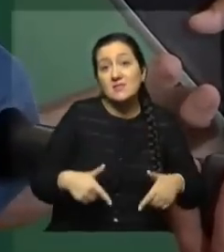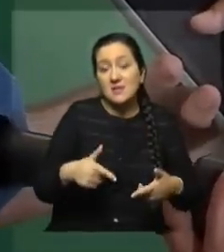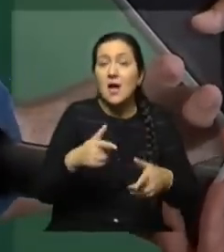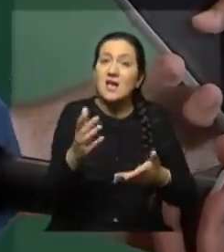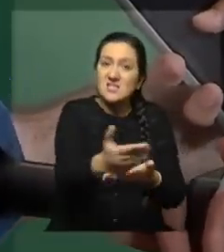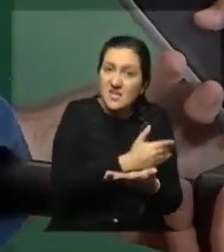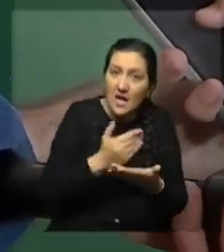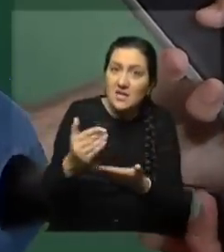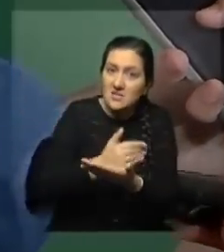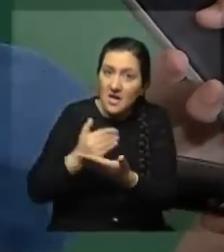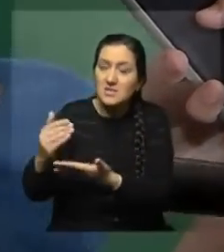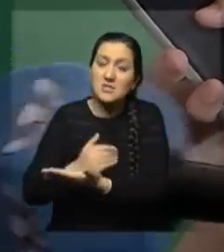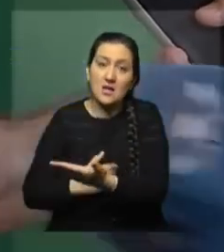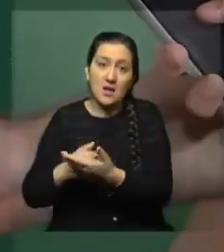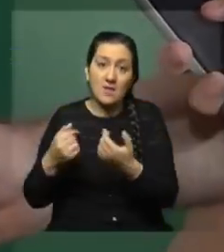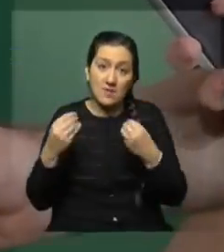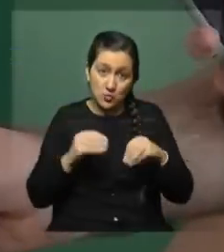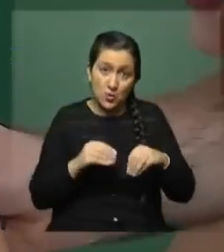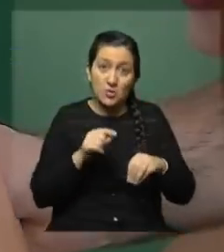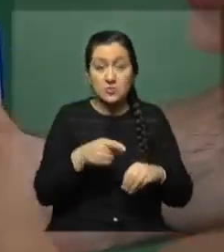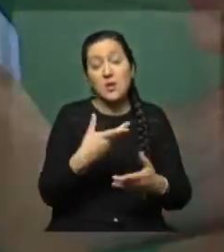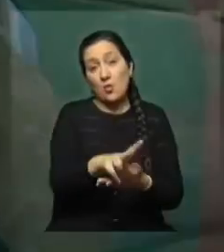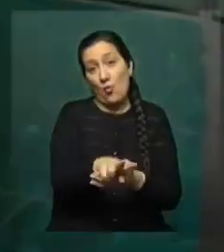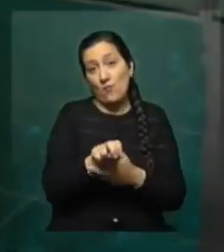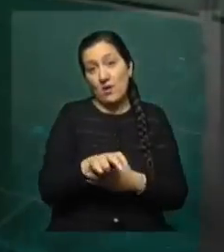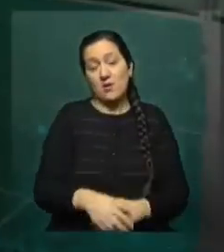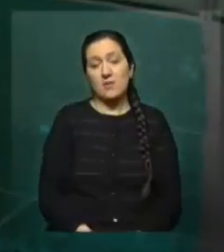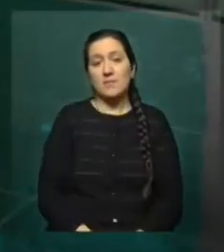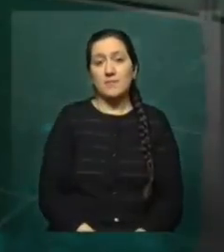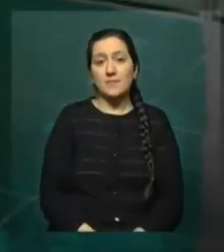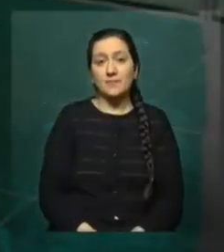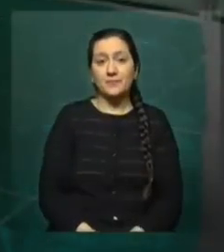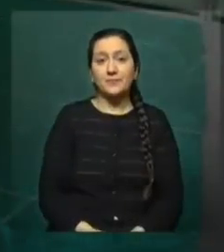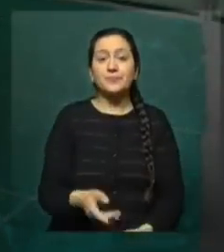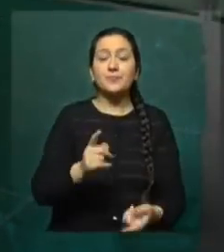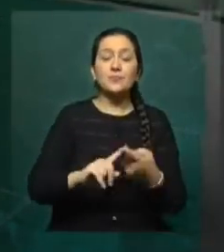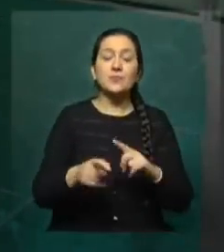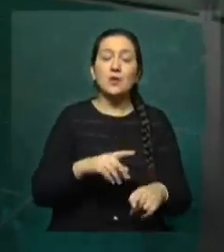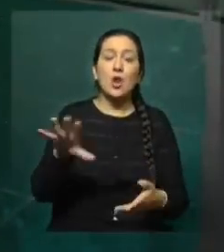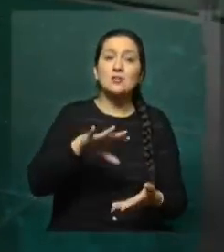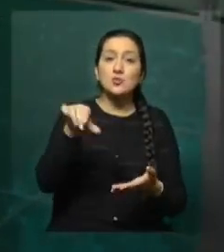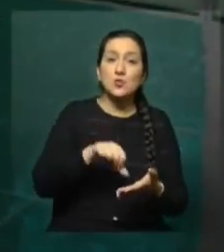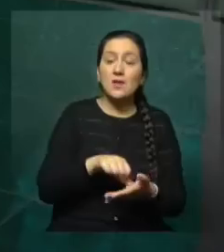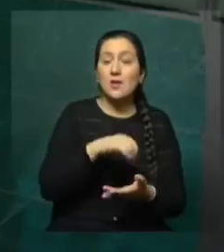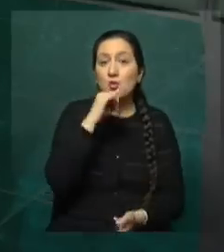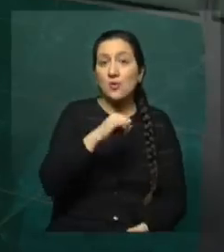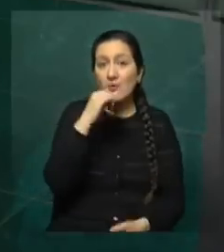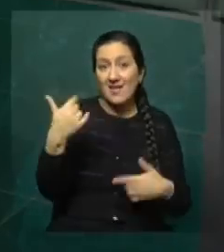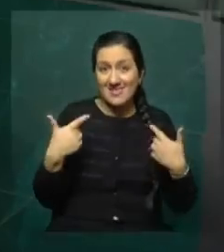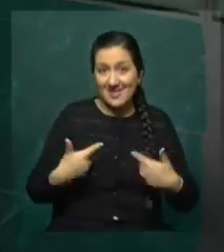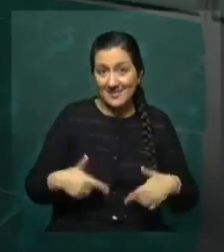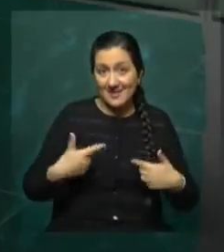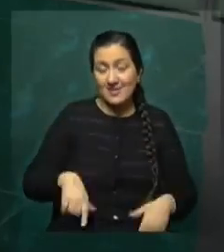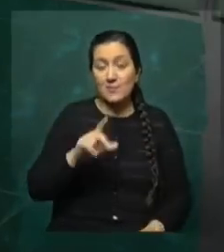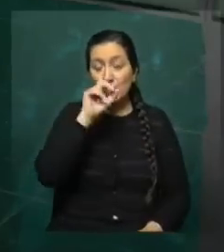obviamente es el dueño del predio y vinculado con las ciudades les comentamos que es la intendenta